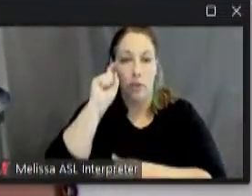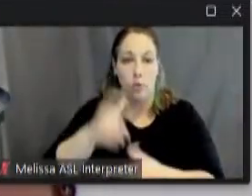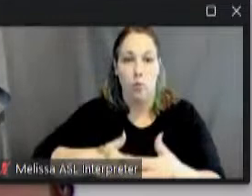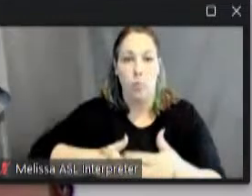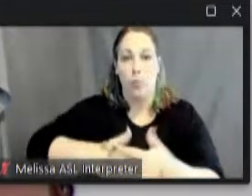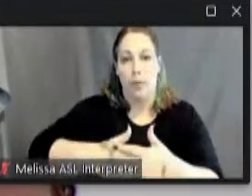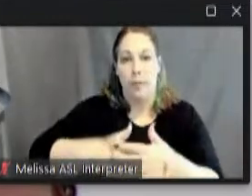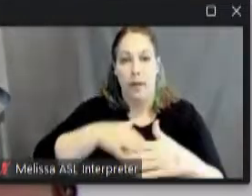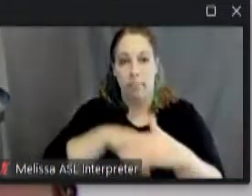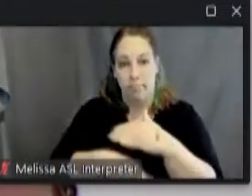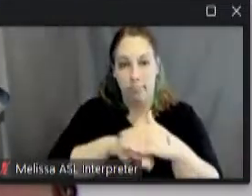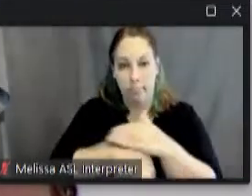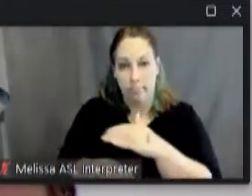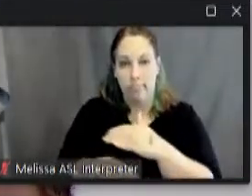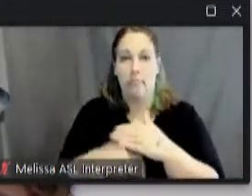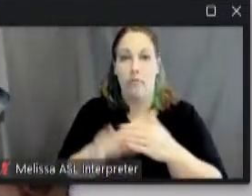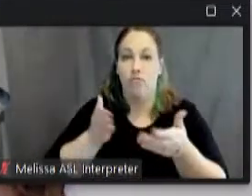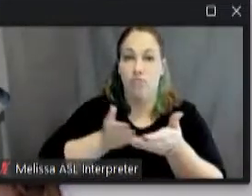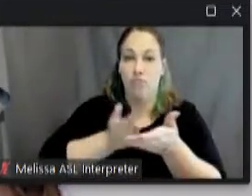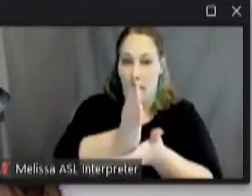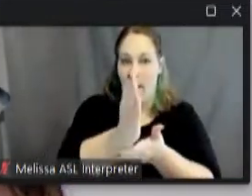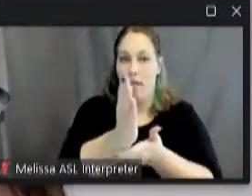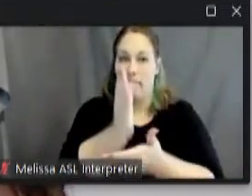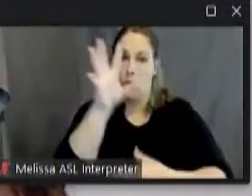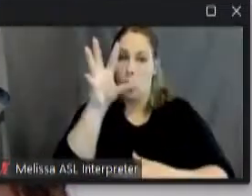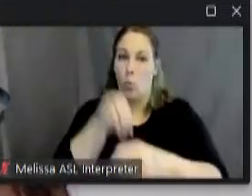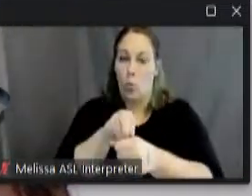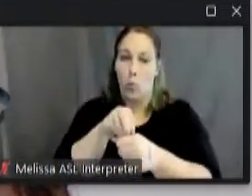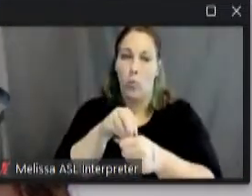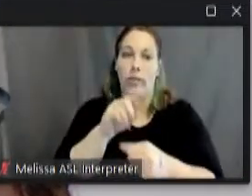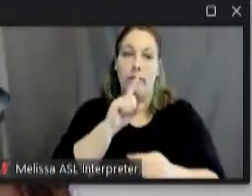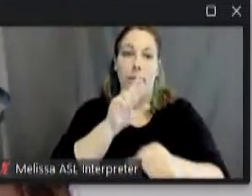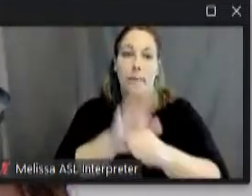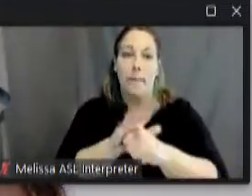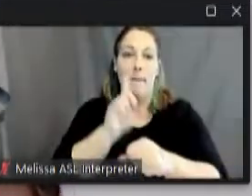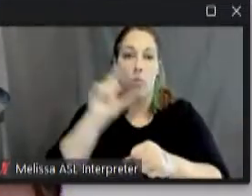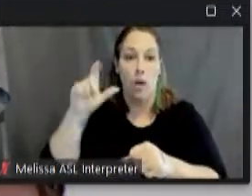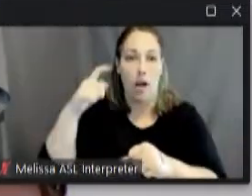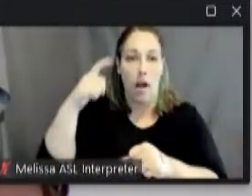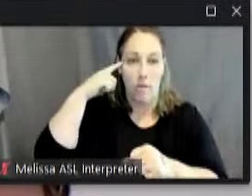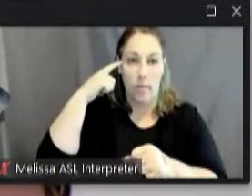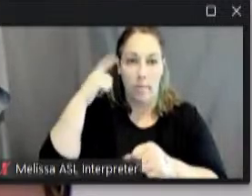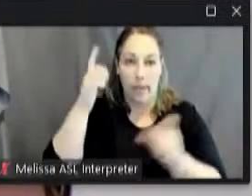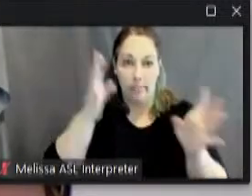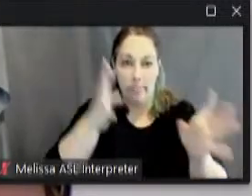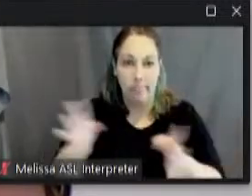número 4 hacia una Honduras solidaria, incluyente y libre de violencia.